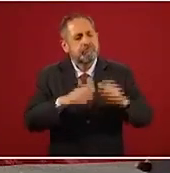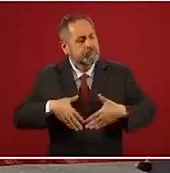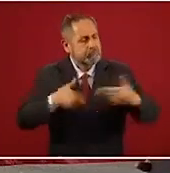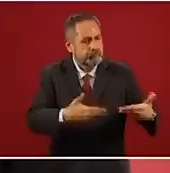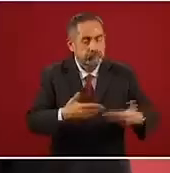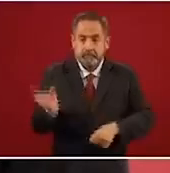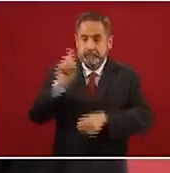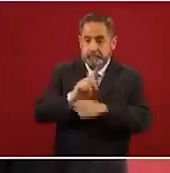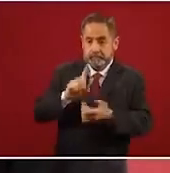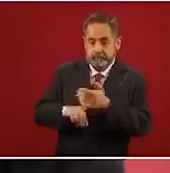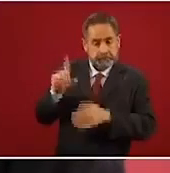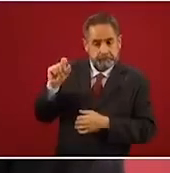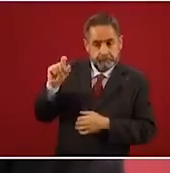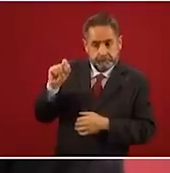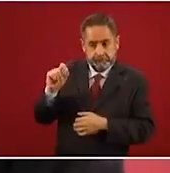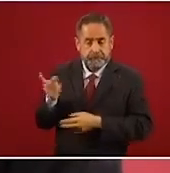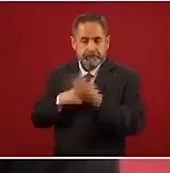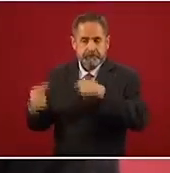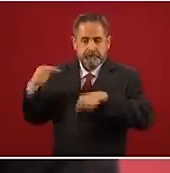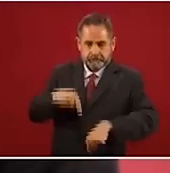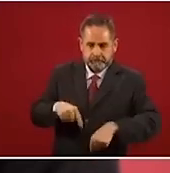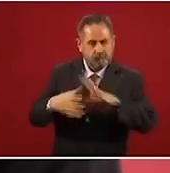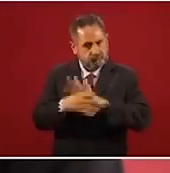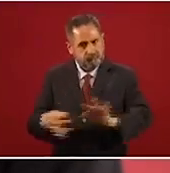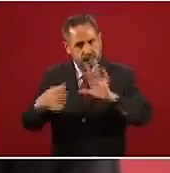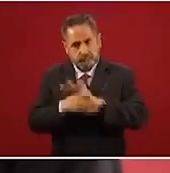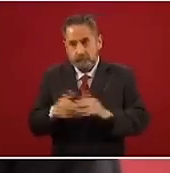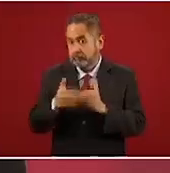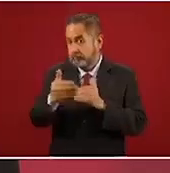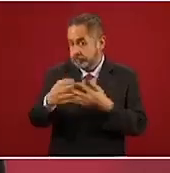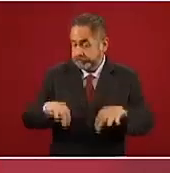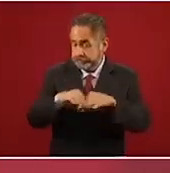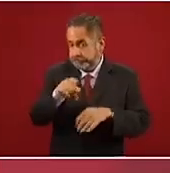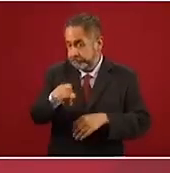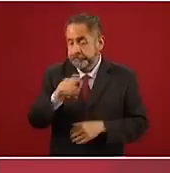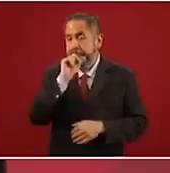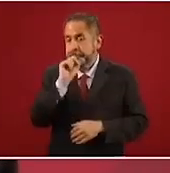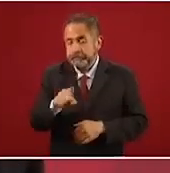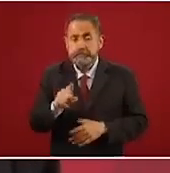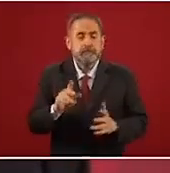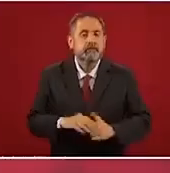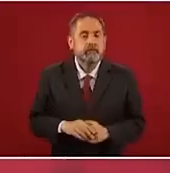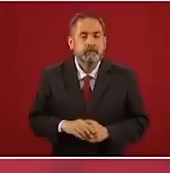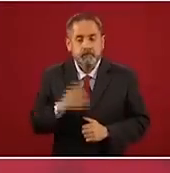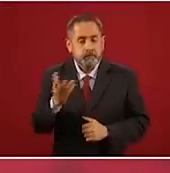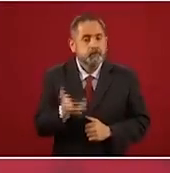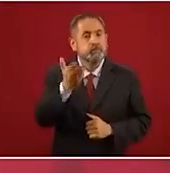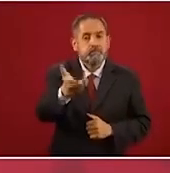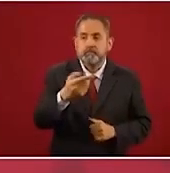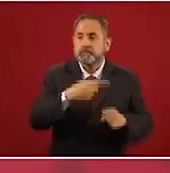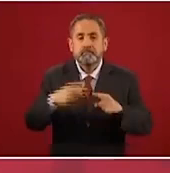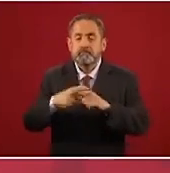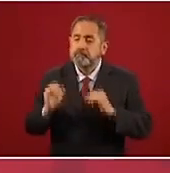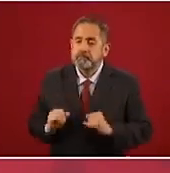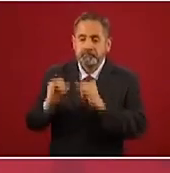aquí tratando este tema, que es muy importante, es un paso muy importante. Y vamos a solicitar a las